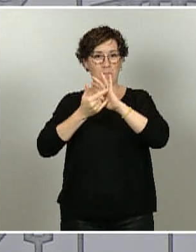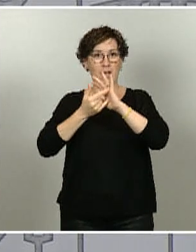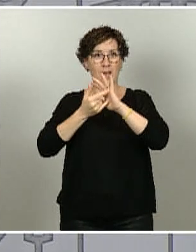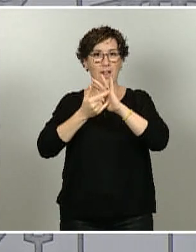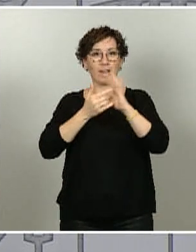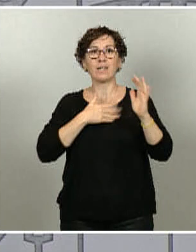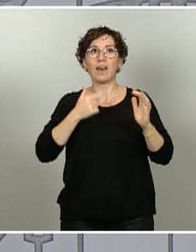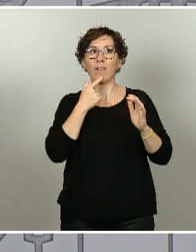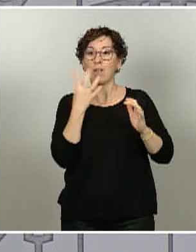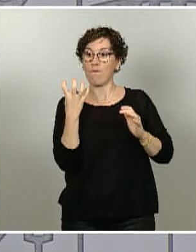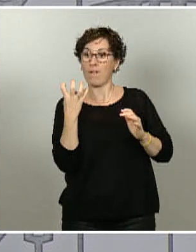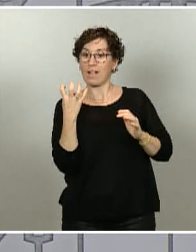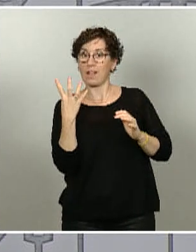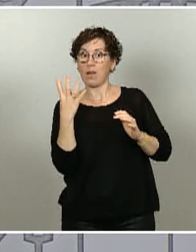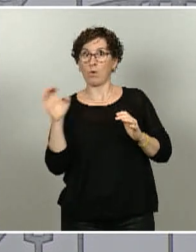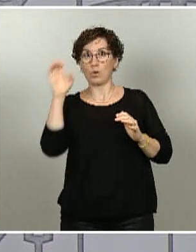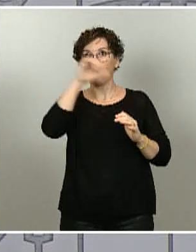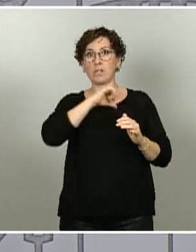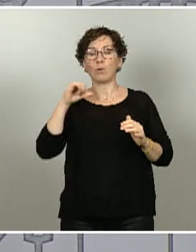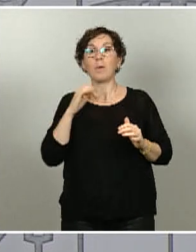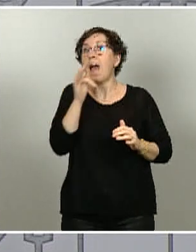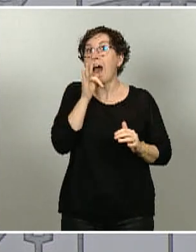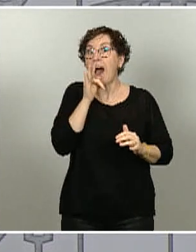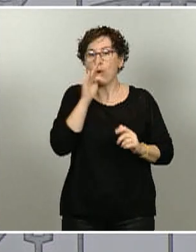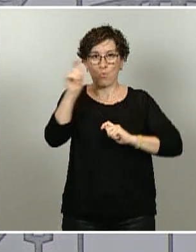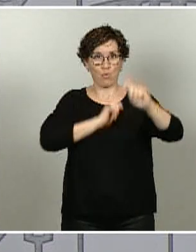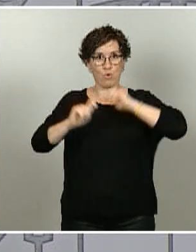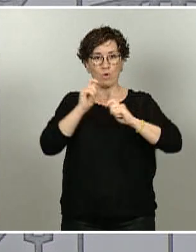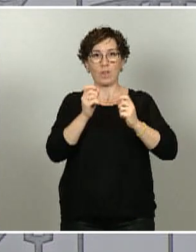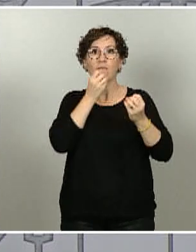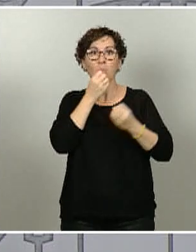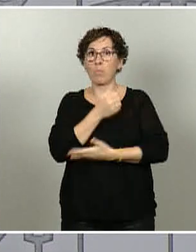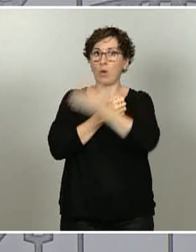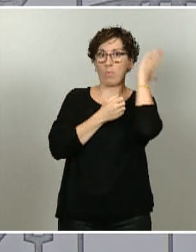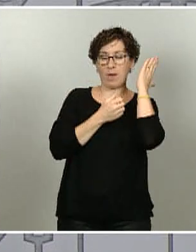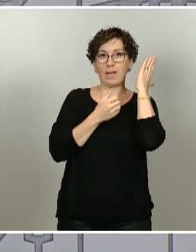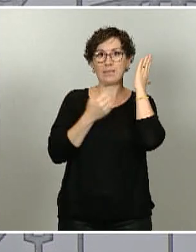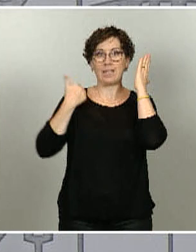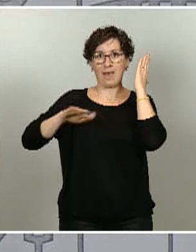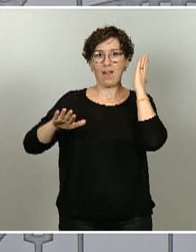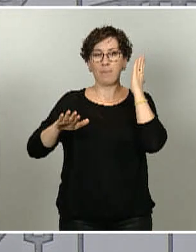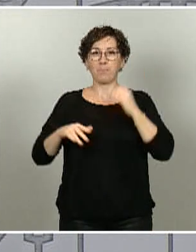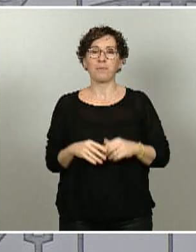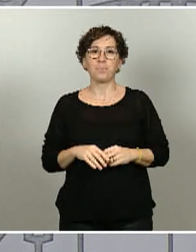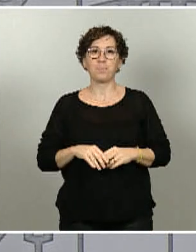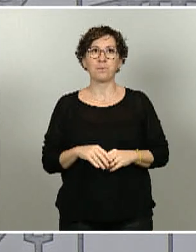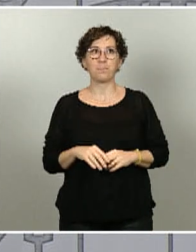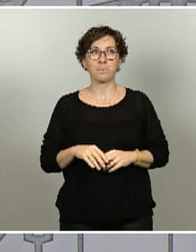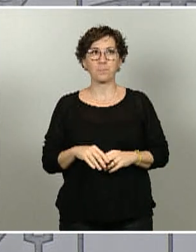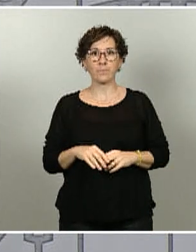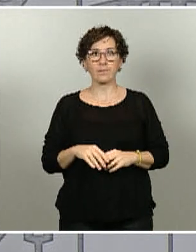comunidades autónomas por aportar esta información individualizada. 17 puede ser un poquito más, pero desde luego los notificados ayer,